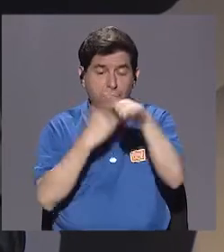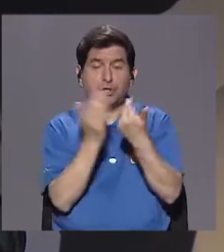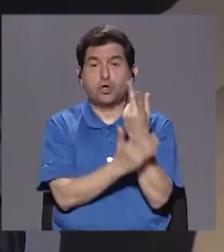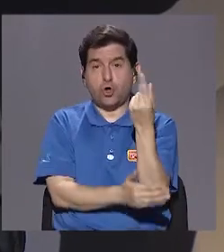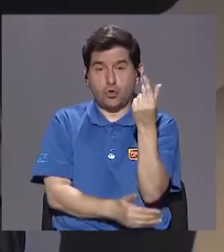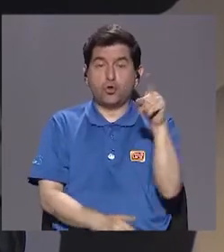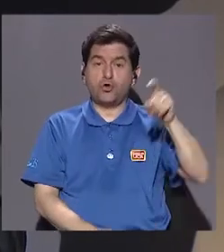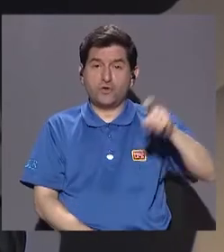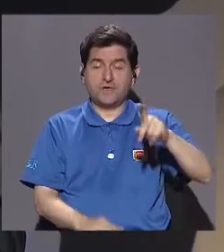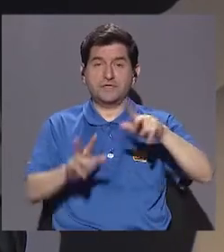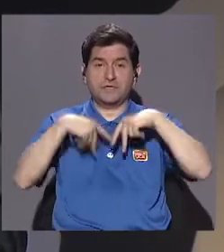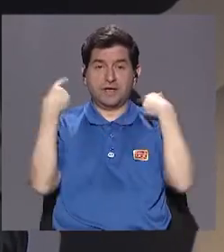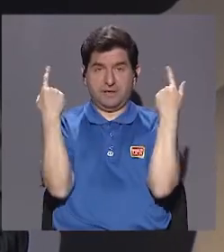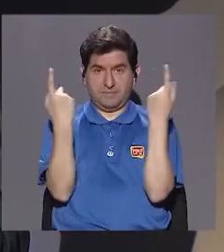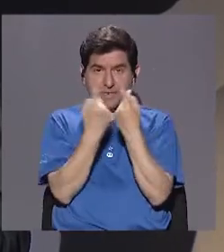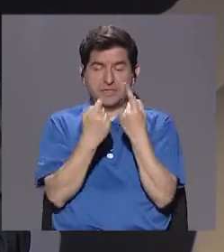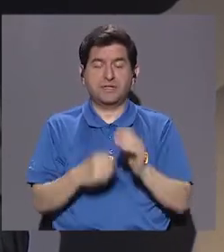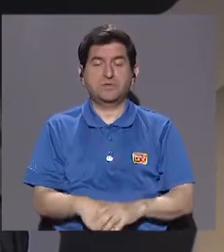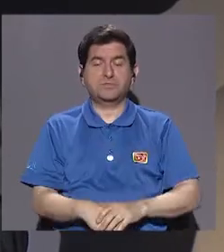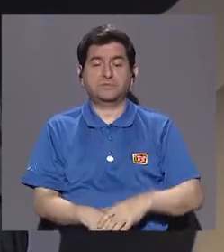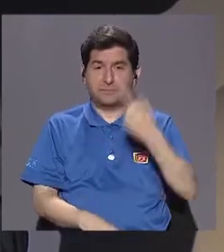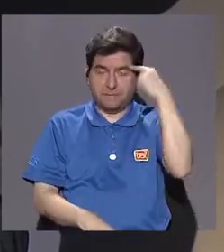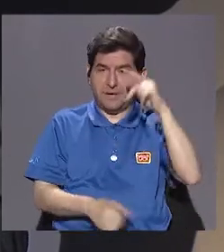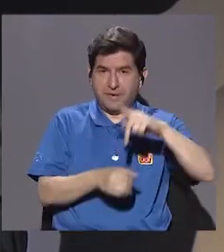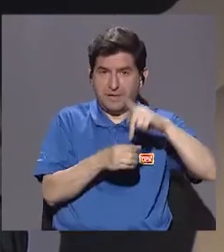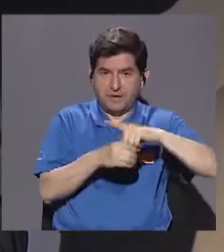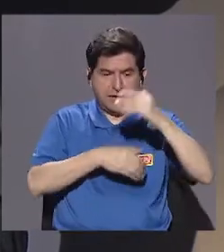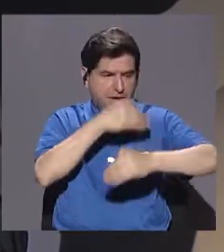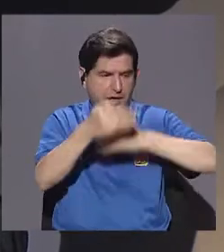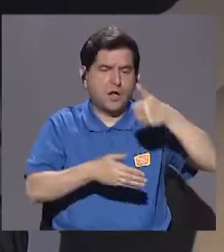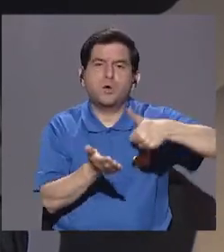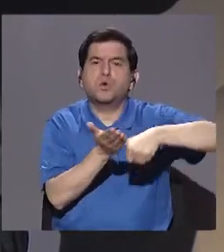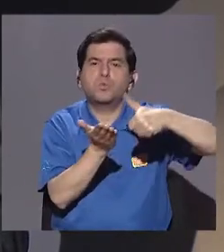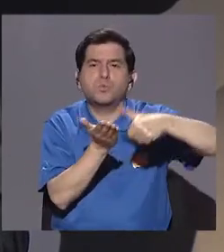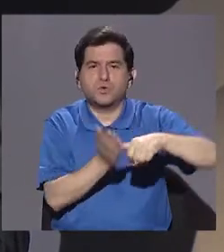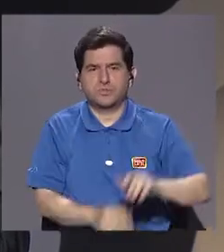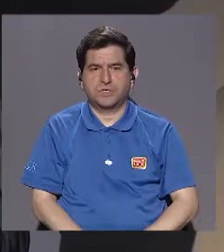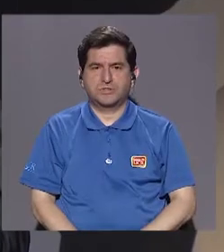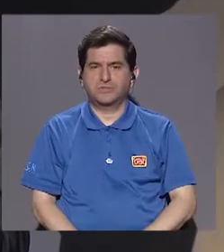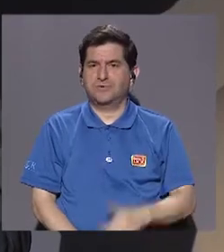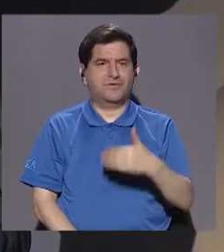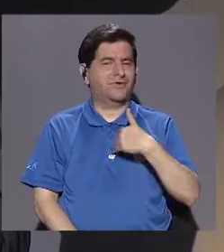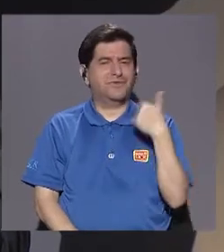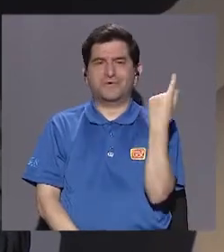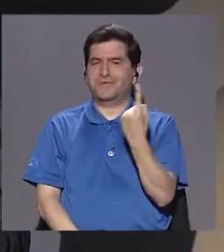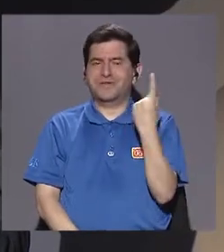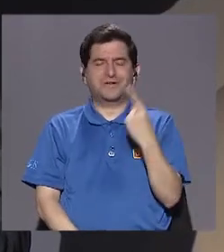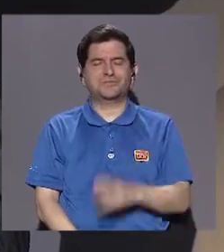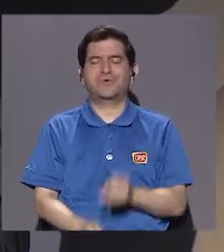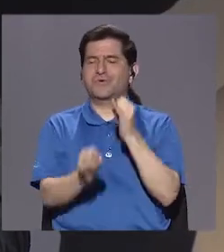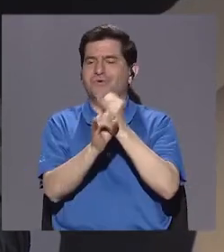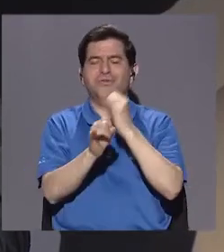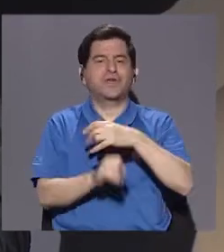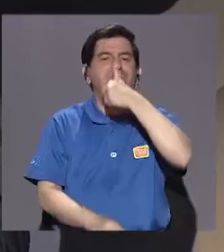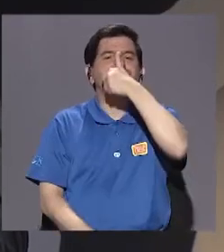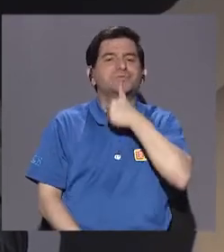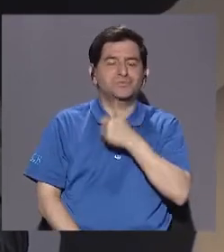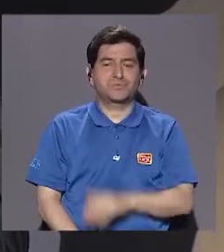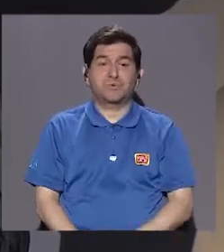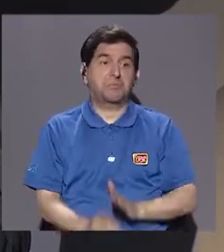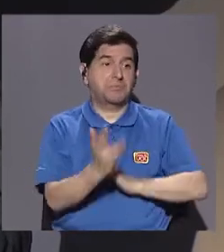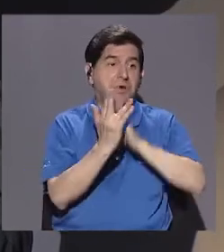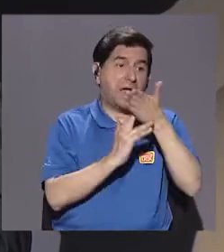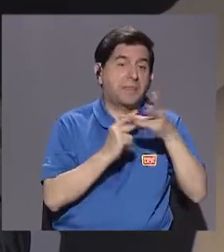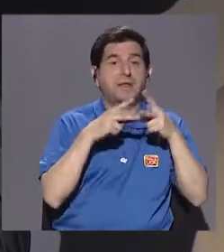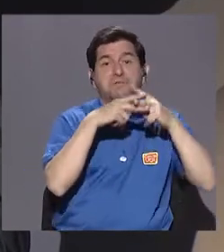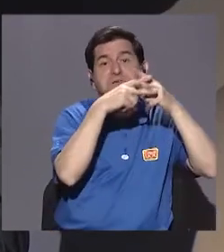todo el dinero que requieran los partidos para su participación en procesos electorales no lo obtengan sólo de entidades privadas es decir sea